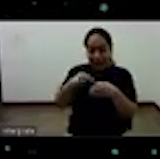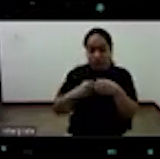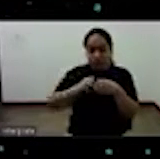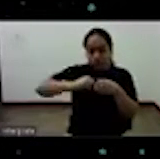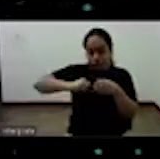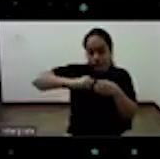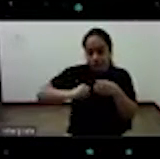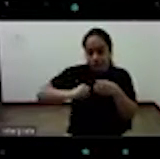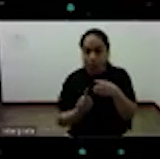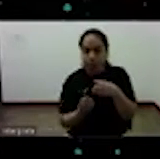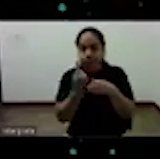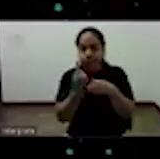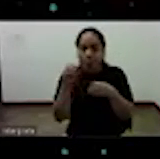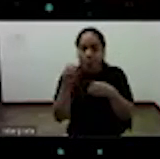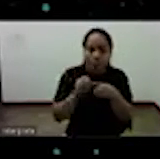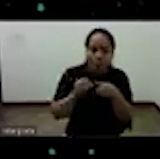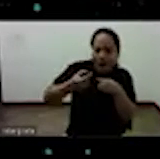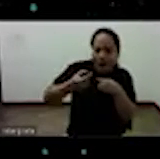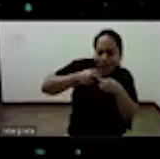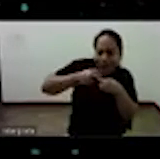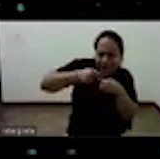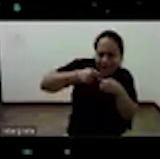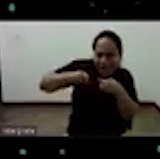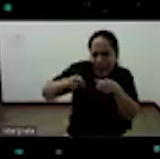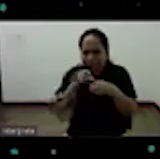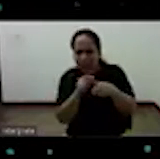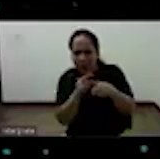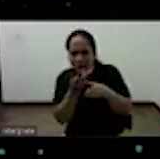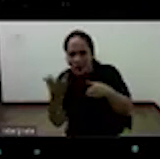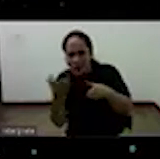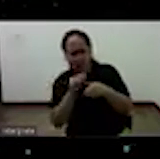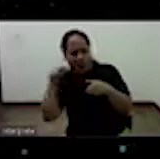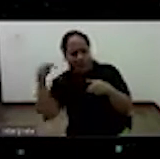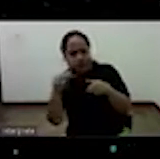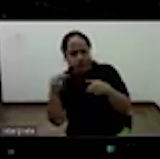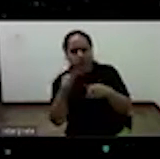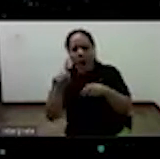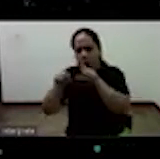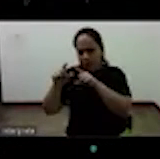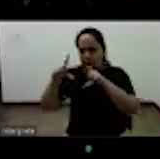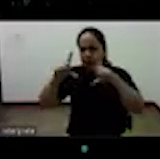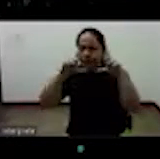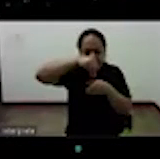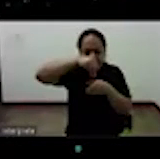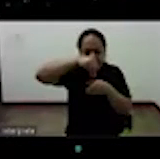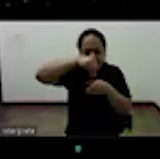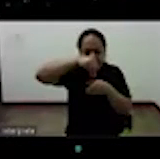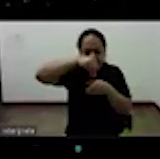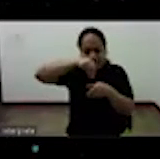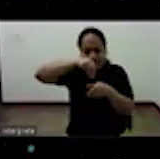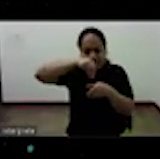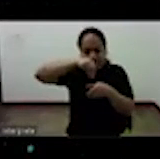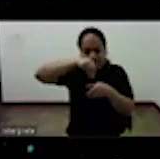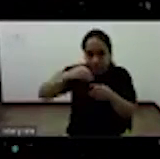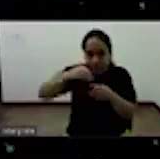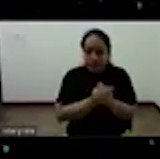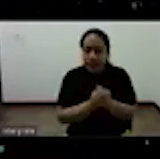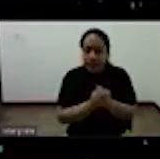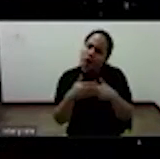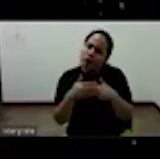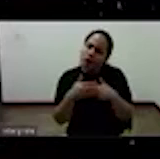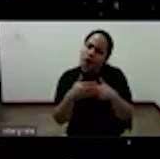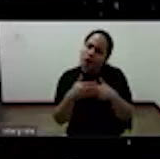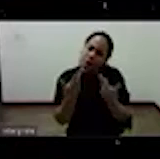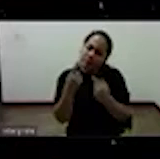había fragmentos de sal del Salar de Uyuni, algunas fotografías, etc. Entonces me interesa mostrar aquí